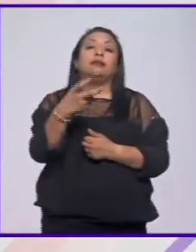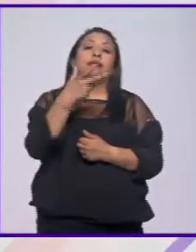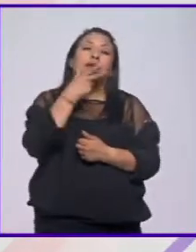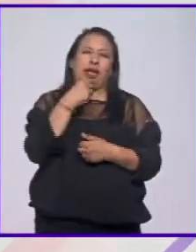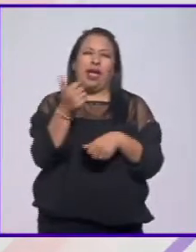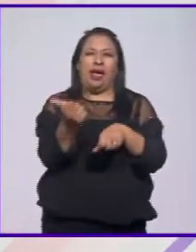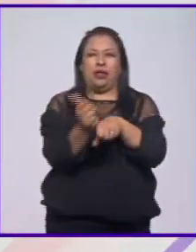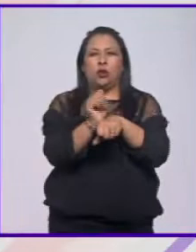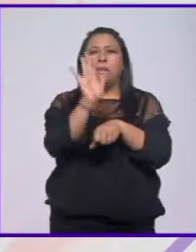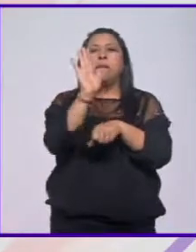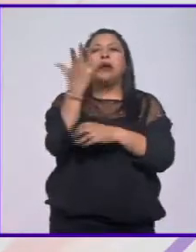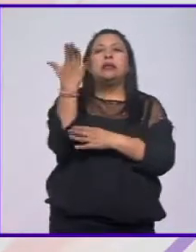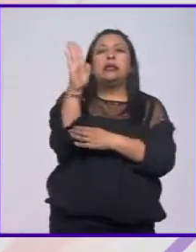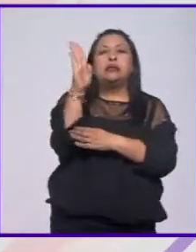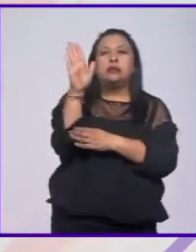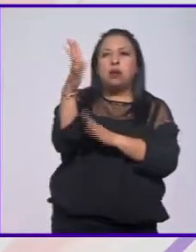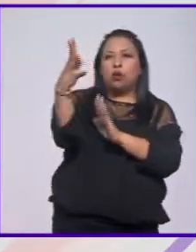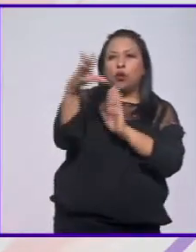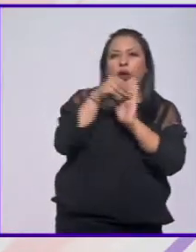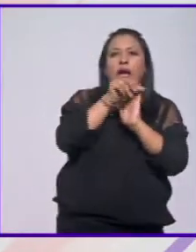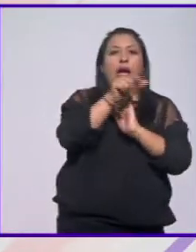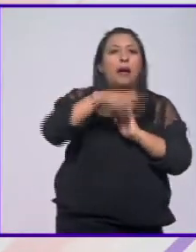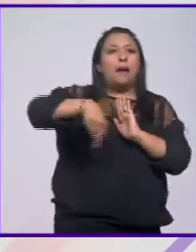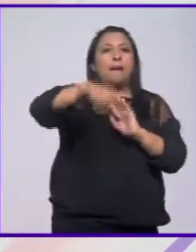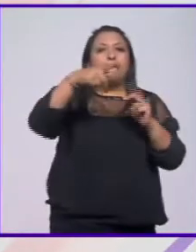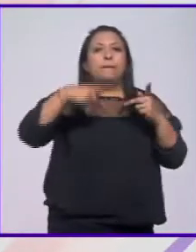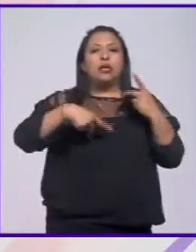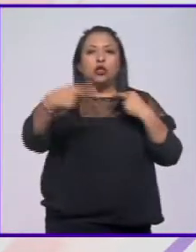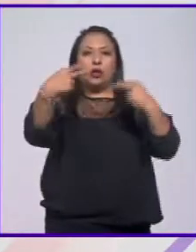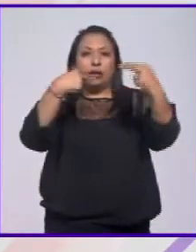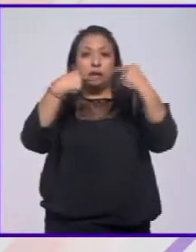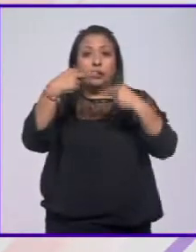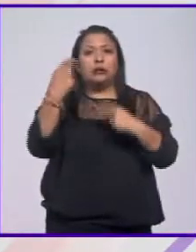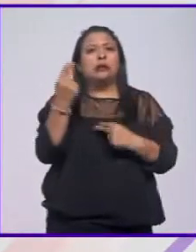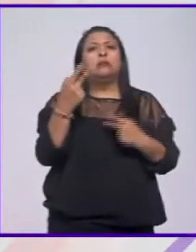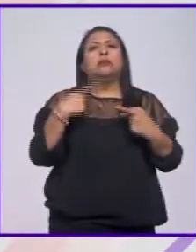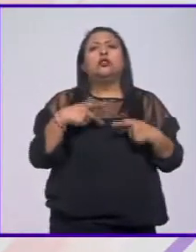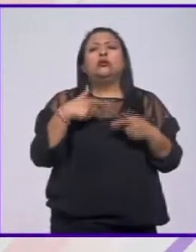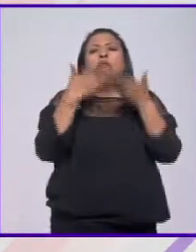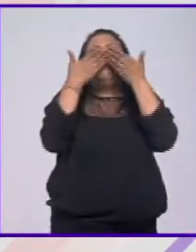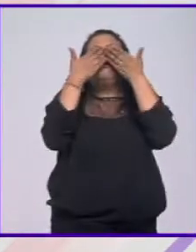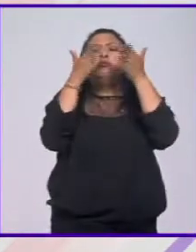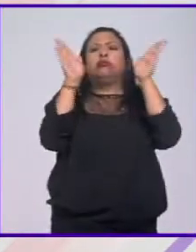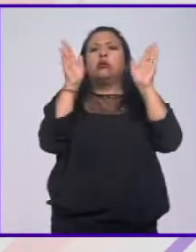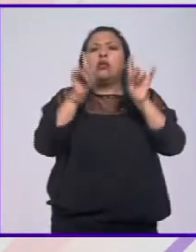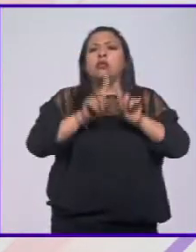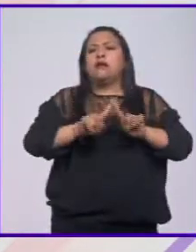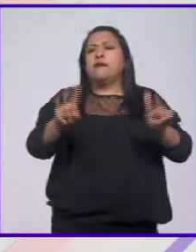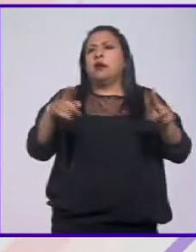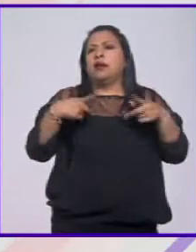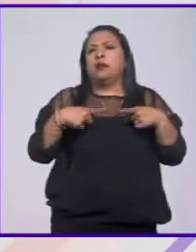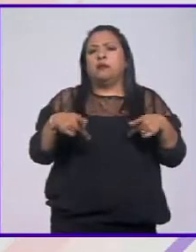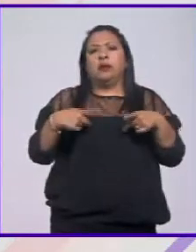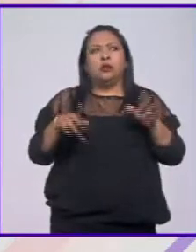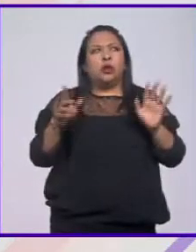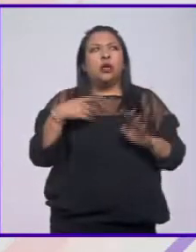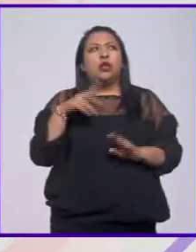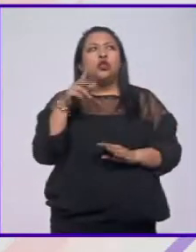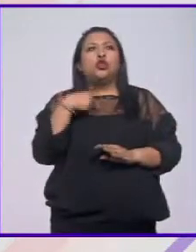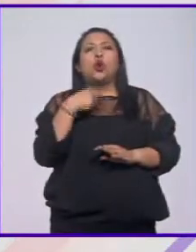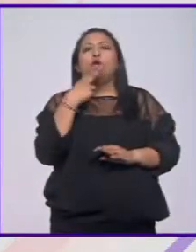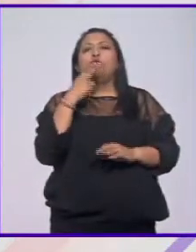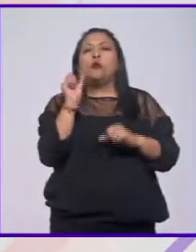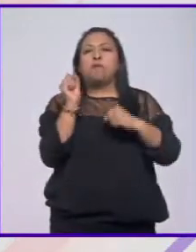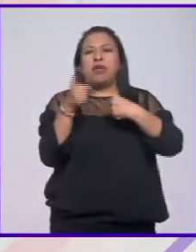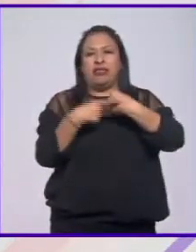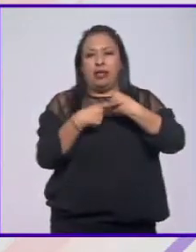siendo un espejo para la ciudadanía. Necesitamos gente sensible, gente diferente. Yo utilizo una